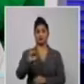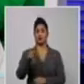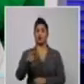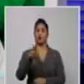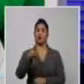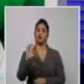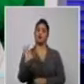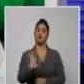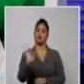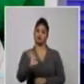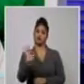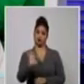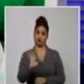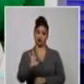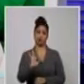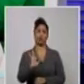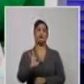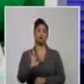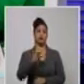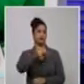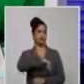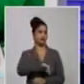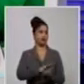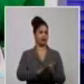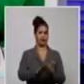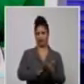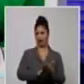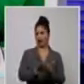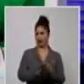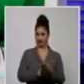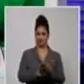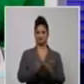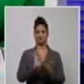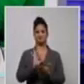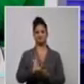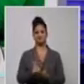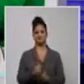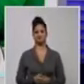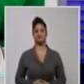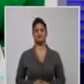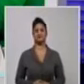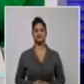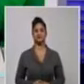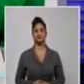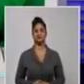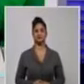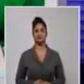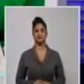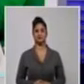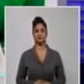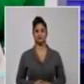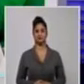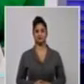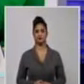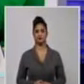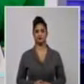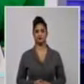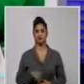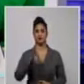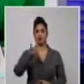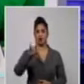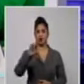han diagnosticado estando totalmente asintomáticos. Los 906 casos